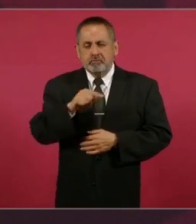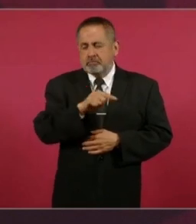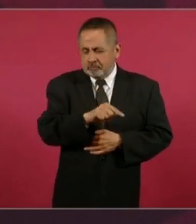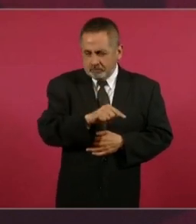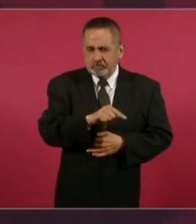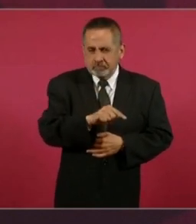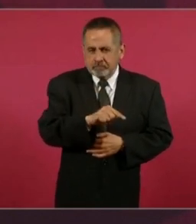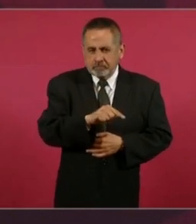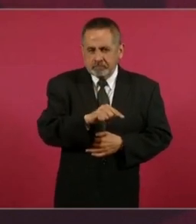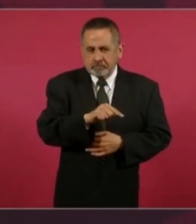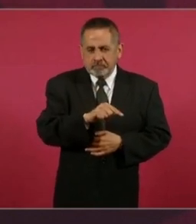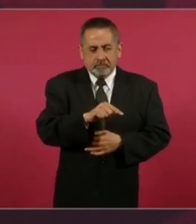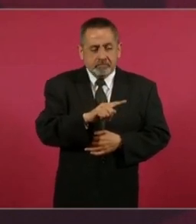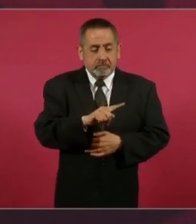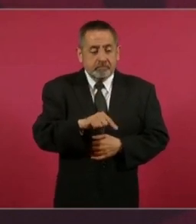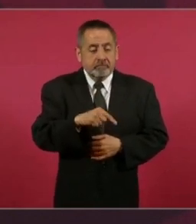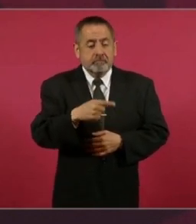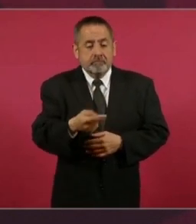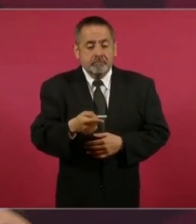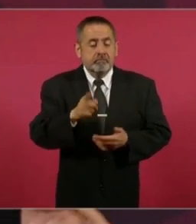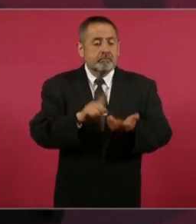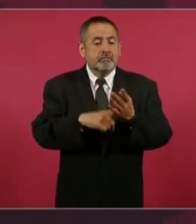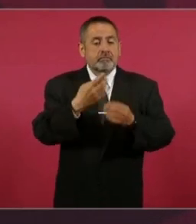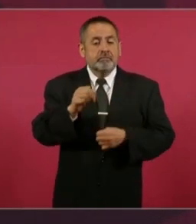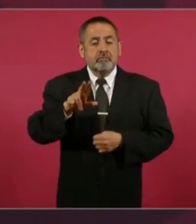1988 y en